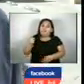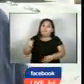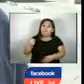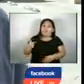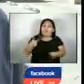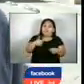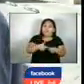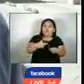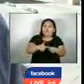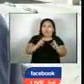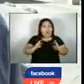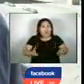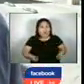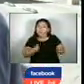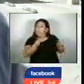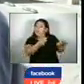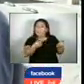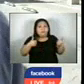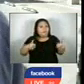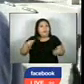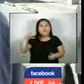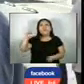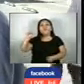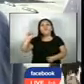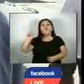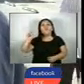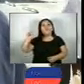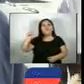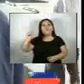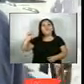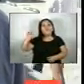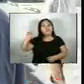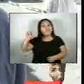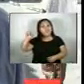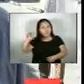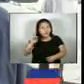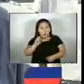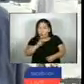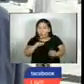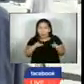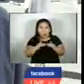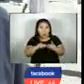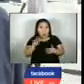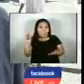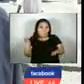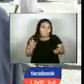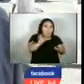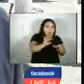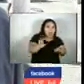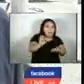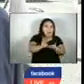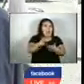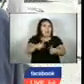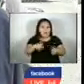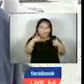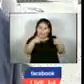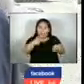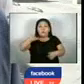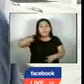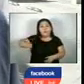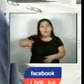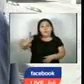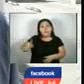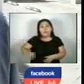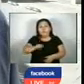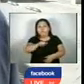lo medio que se lo den está bien, pero lo que les están dando, y que tengan buenas las unidades, porque